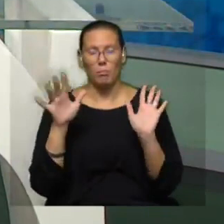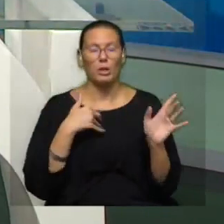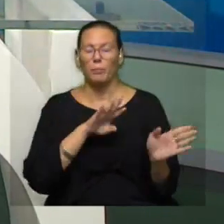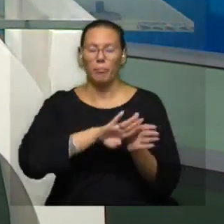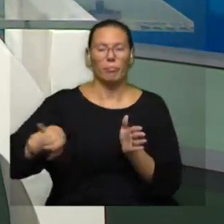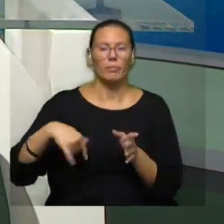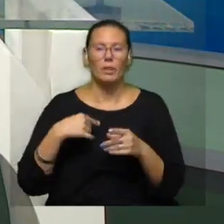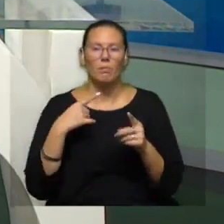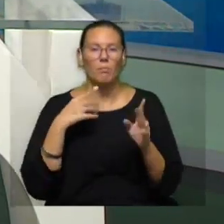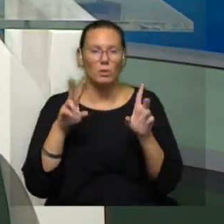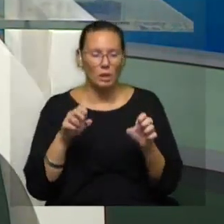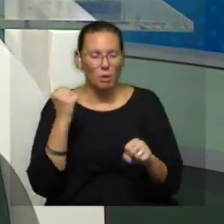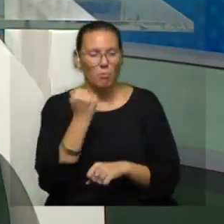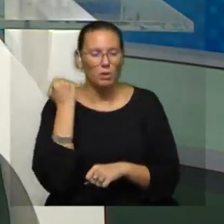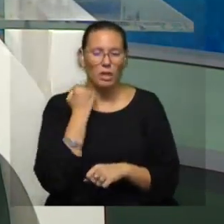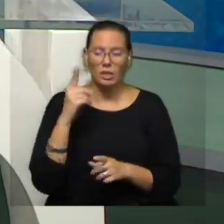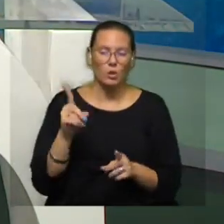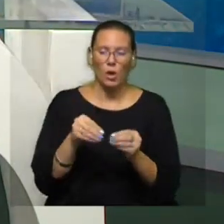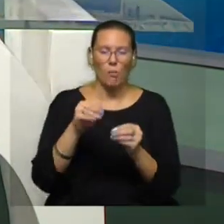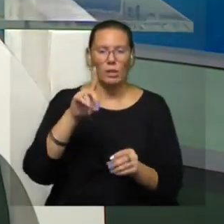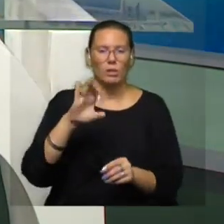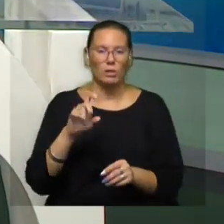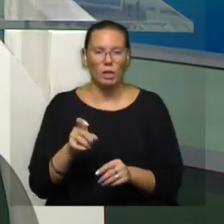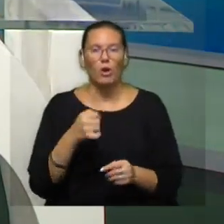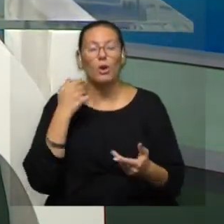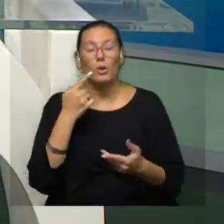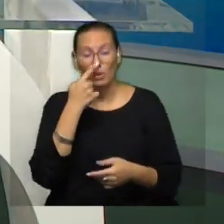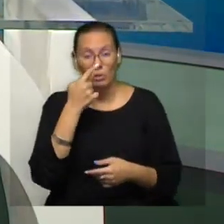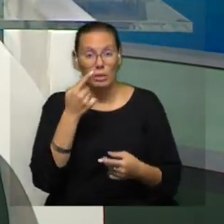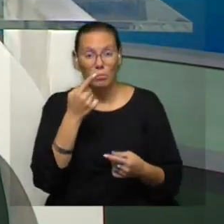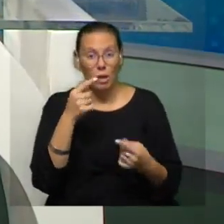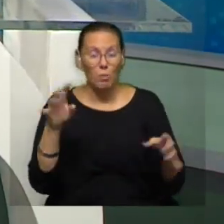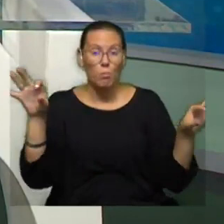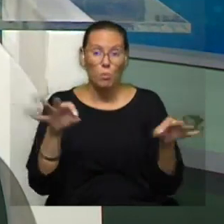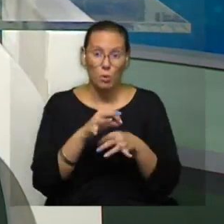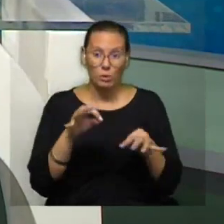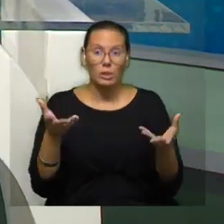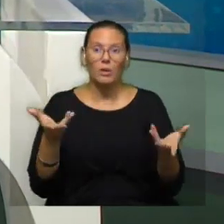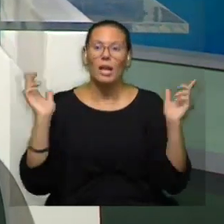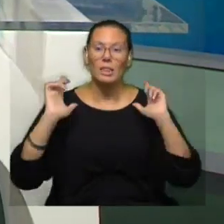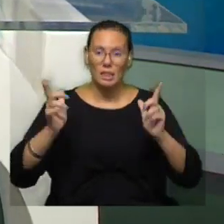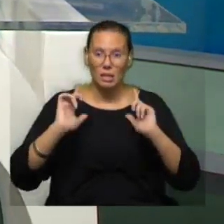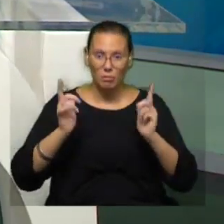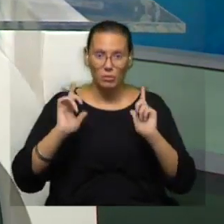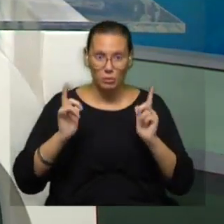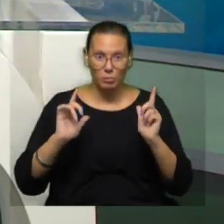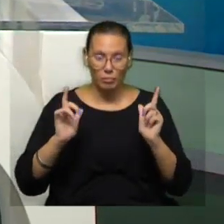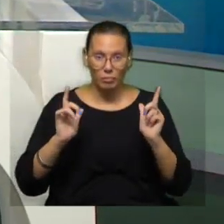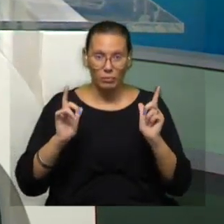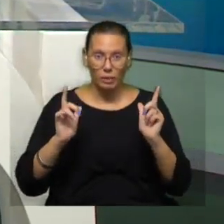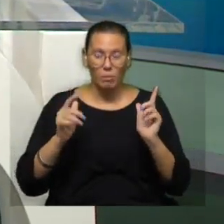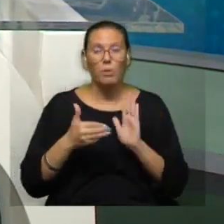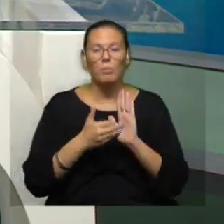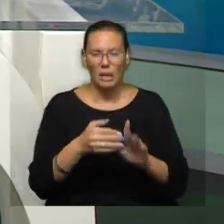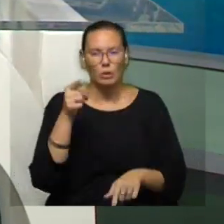es Diego Soto. Claramente no. Nos importa la música, Noelia, y es el momento de disfrutar. Tenemos... lo voy a dejar que